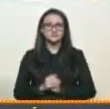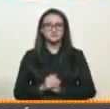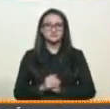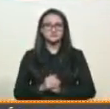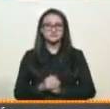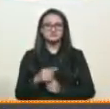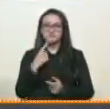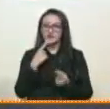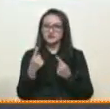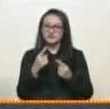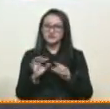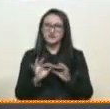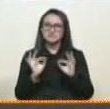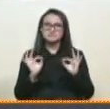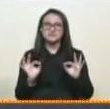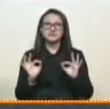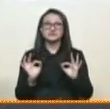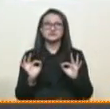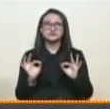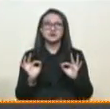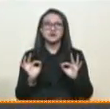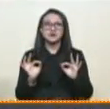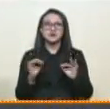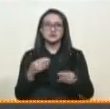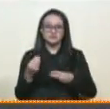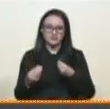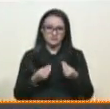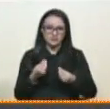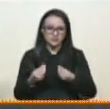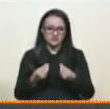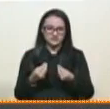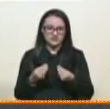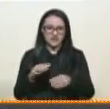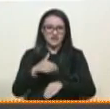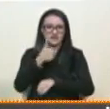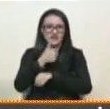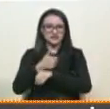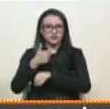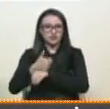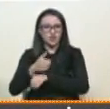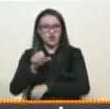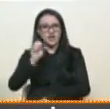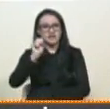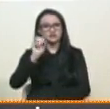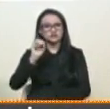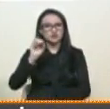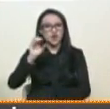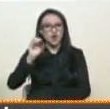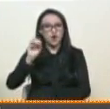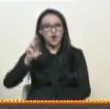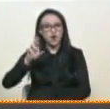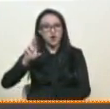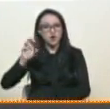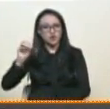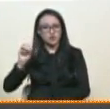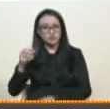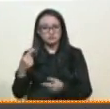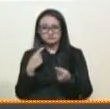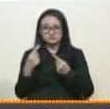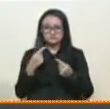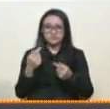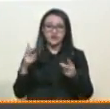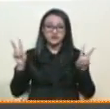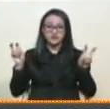esta entrevista especial que vamos a estar realizándole a la rectora Socorro Hernández, con quien vamos a estar conversando sobre uno de los temas